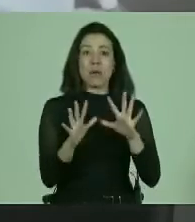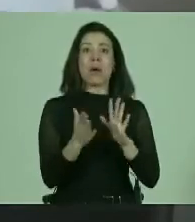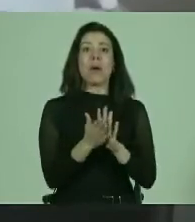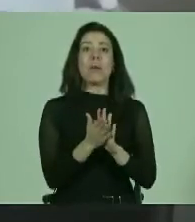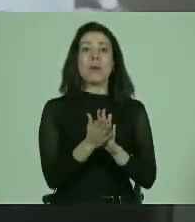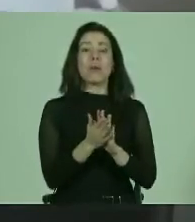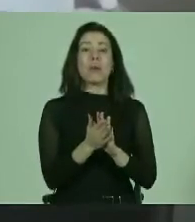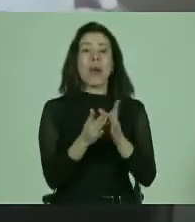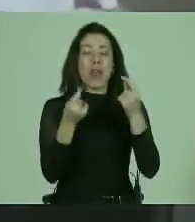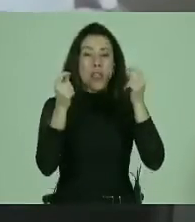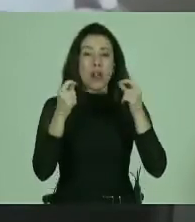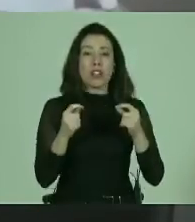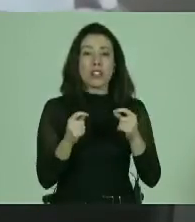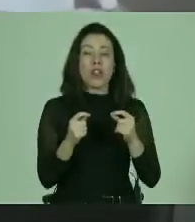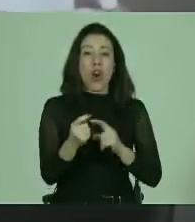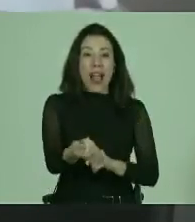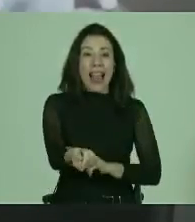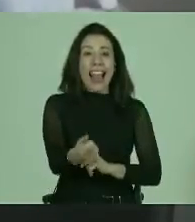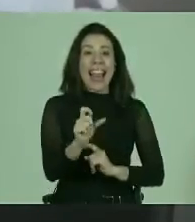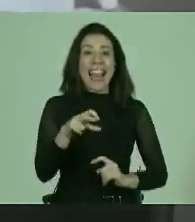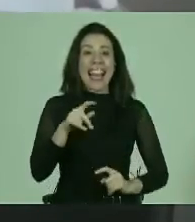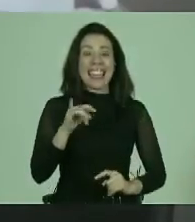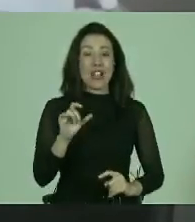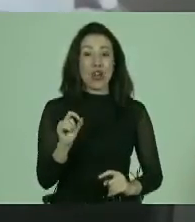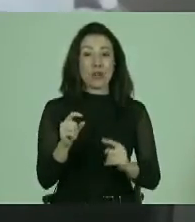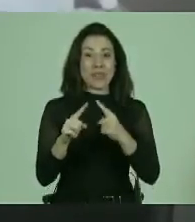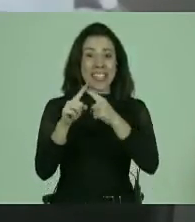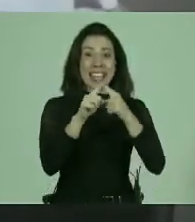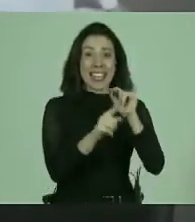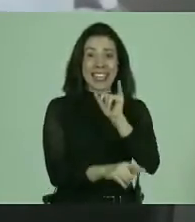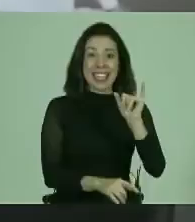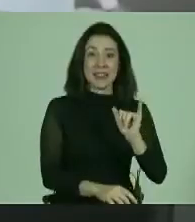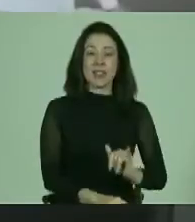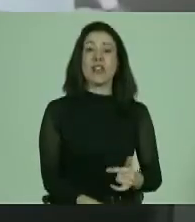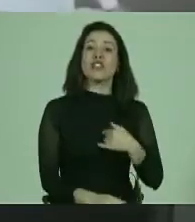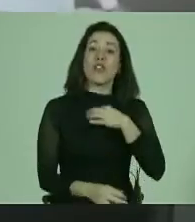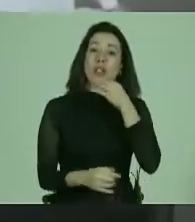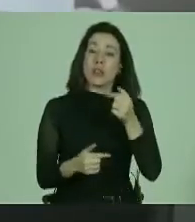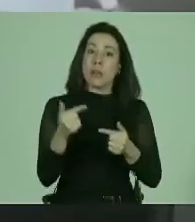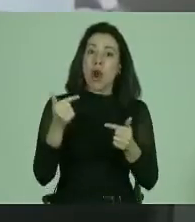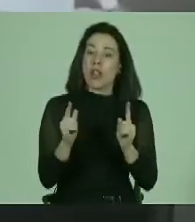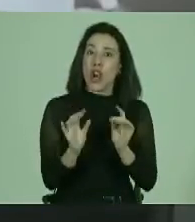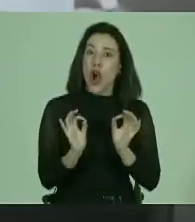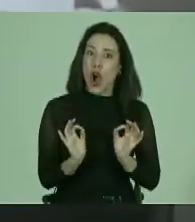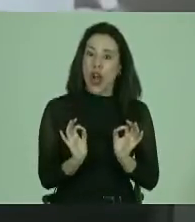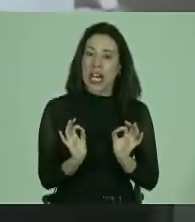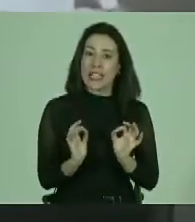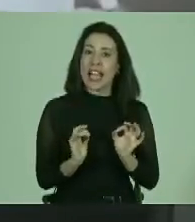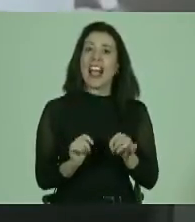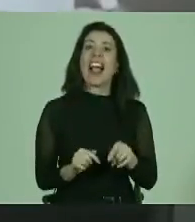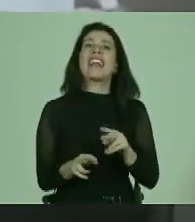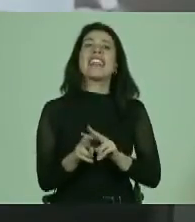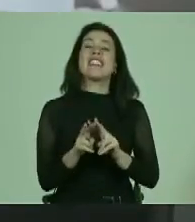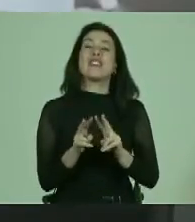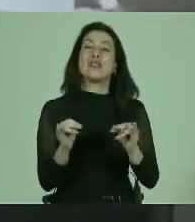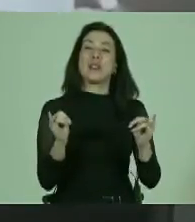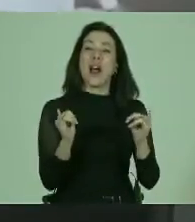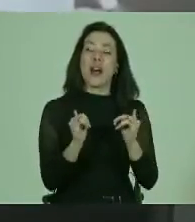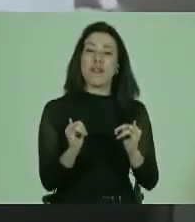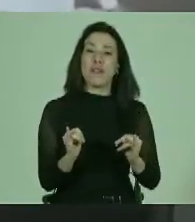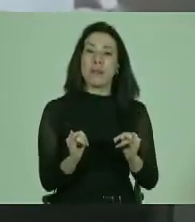diagnóstico genético yo voy a ser desde ya políticamente incorrecta aquí se ha hecho una manifestación